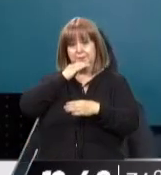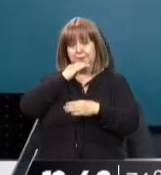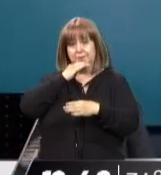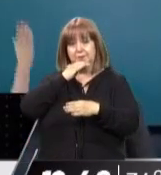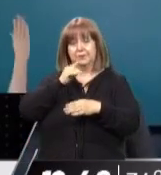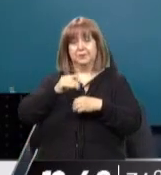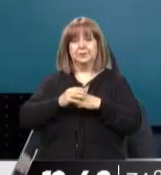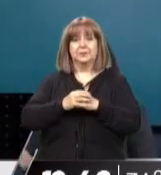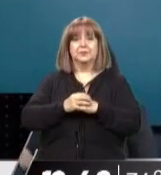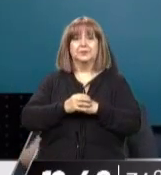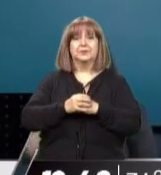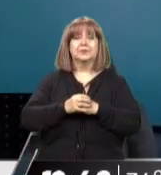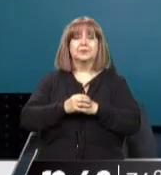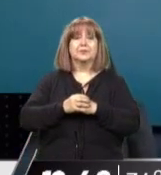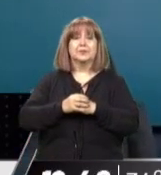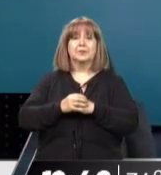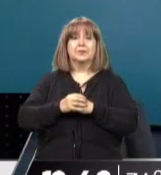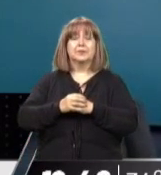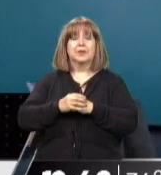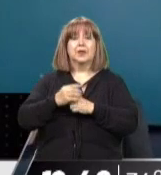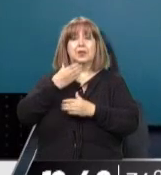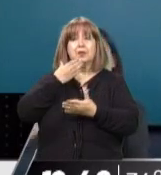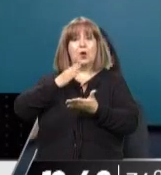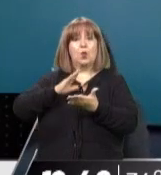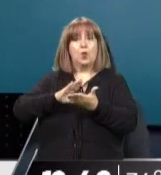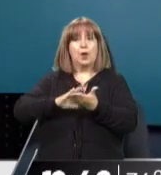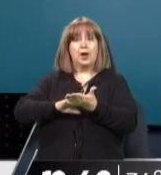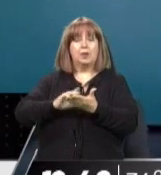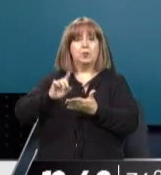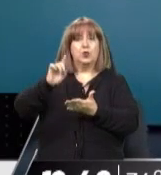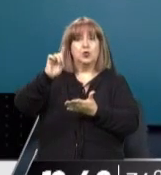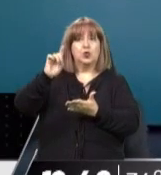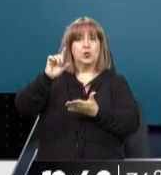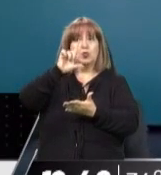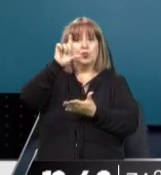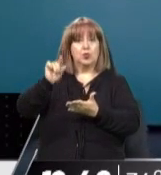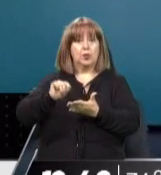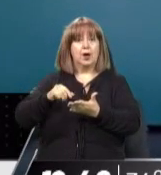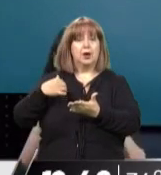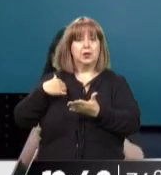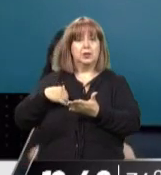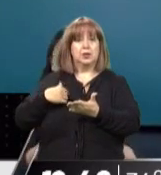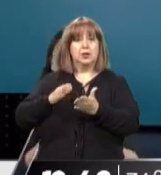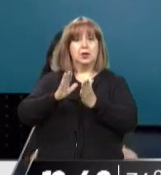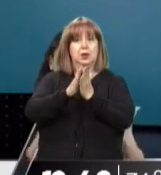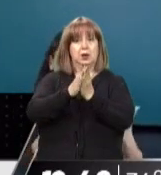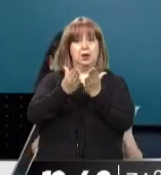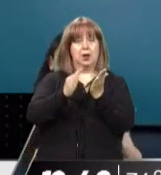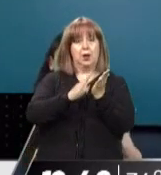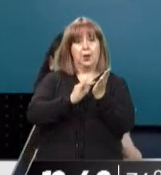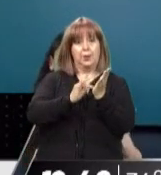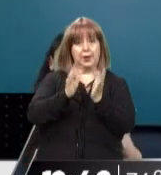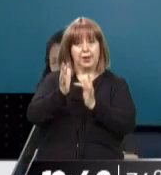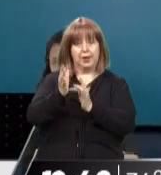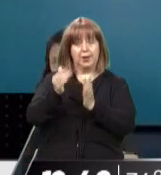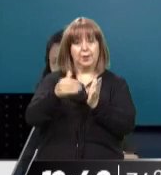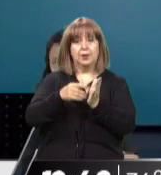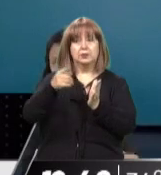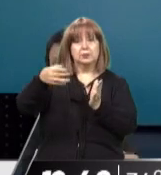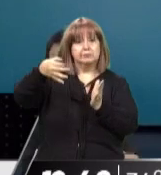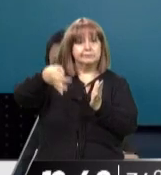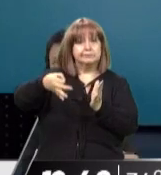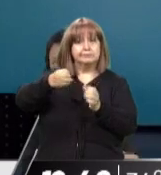Doctor Sergio Tomás Massa, juráis por Dios y por la patria, sobre estos santos evangelios, desempeñar con